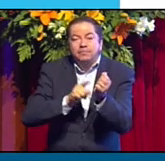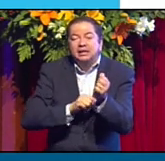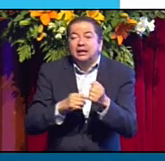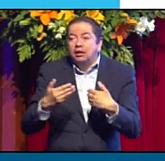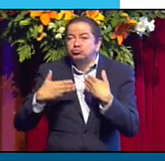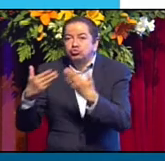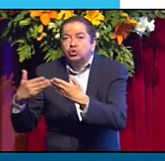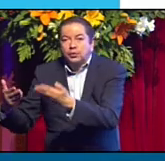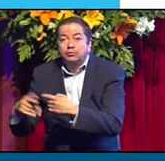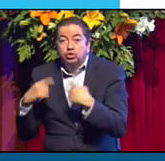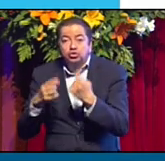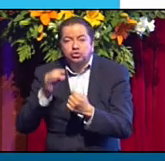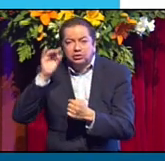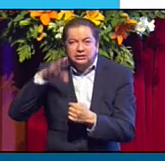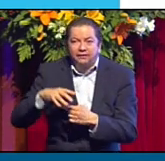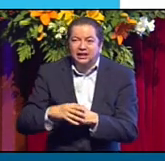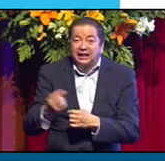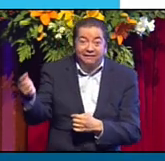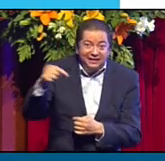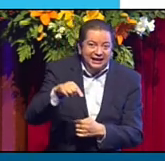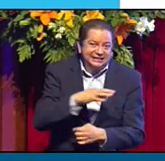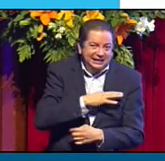Mideso, sabíamos que venía el Seremi.